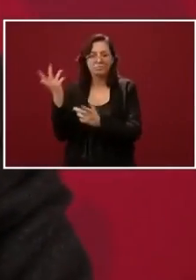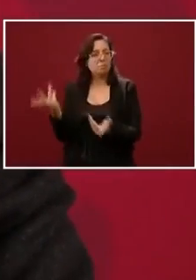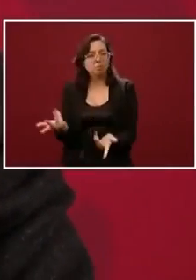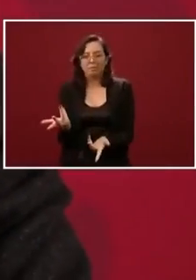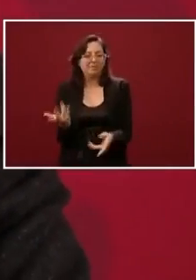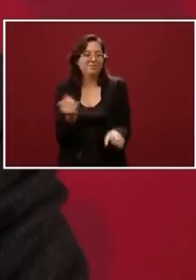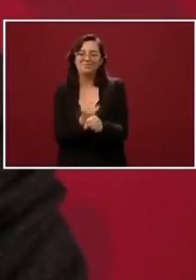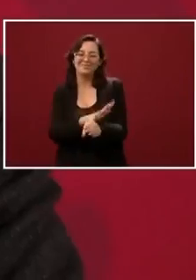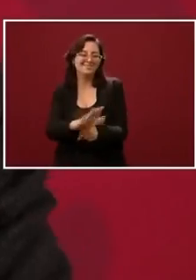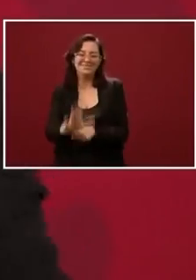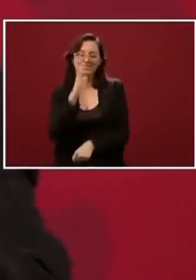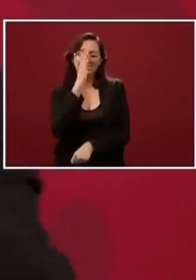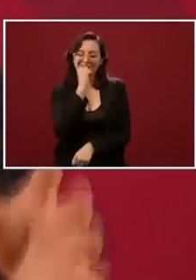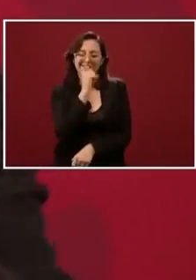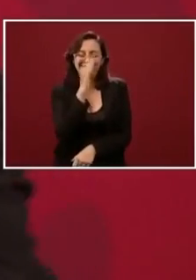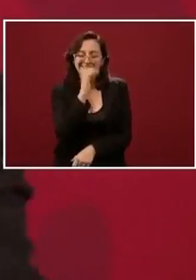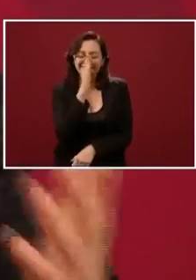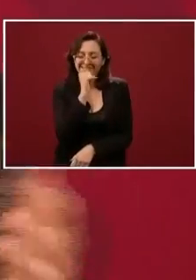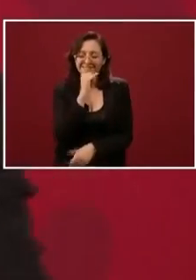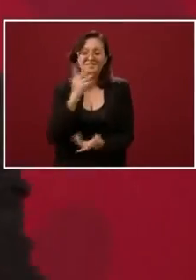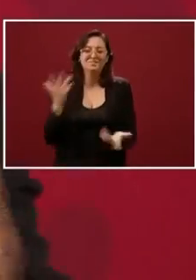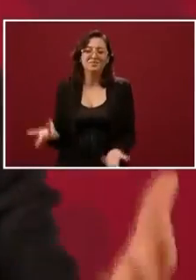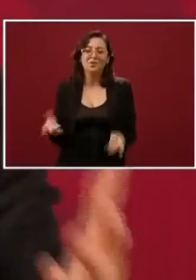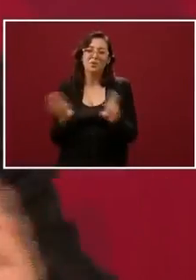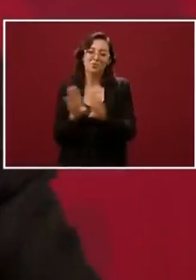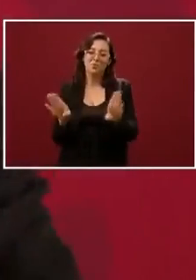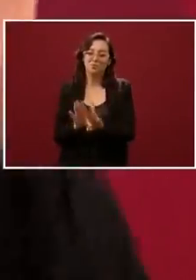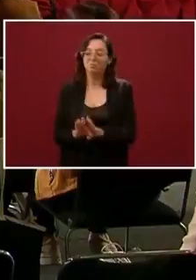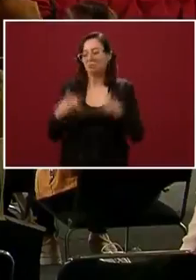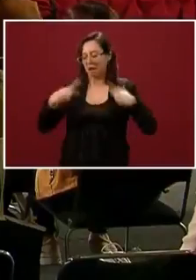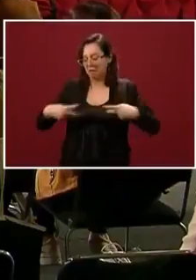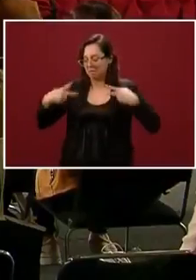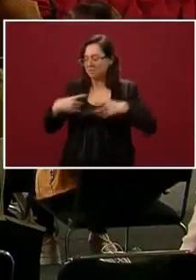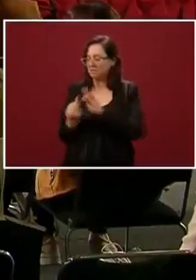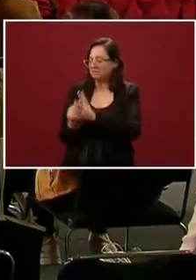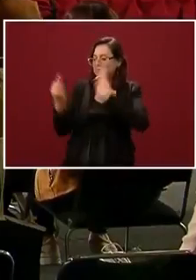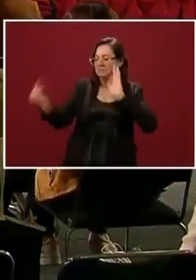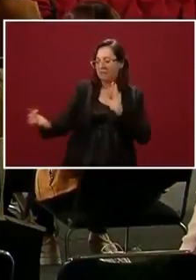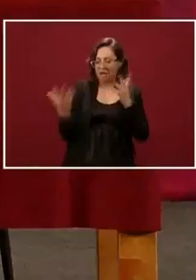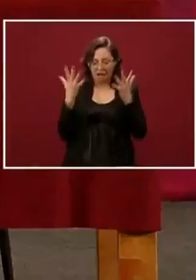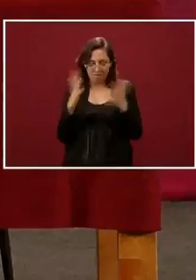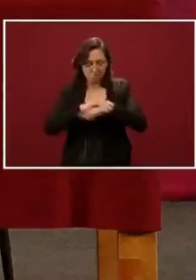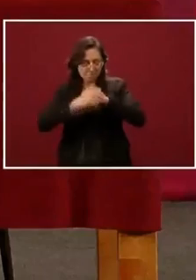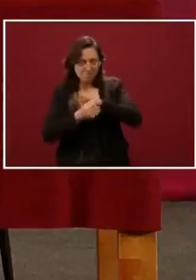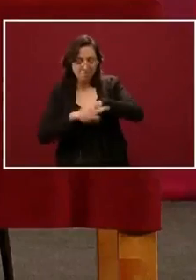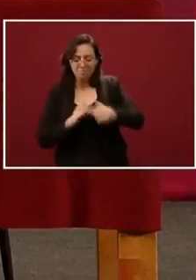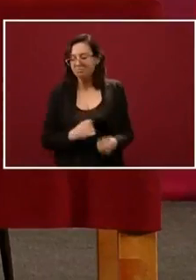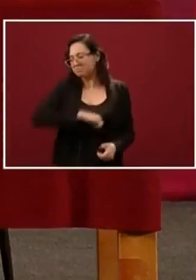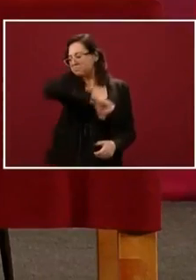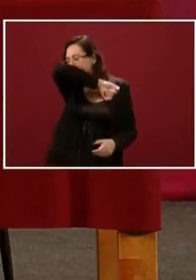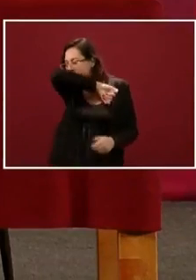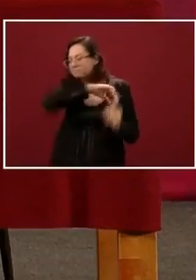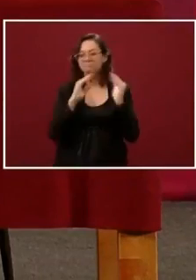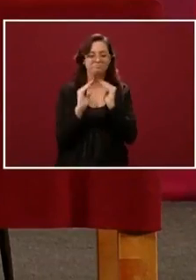armas, se combaten con medidas de distanciamiento social, lavándonos las manos, protegiendo el estornudo,